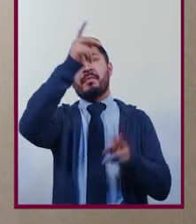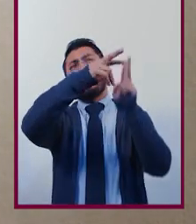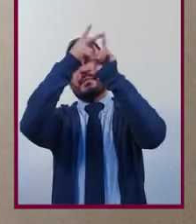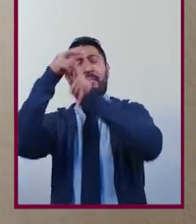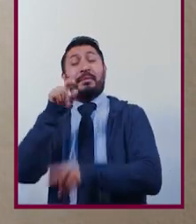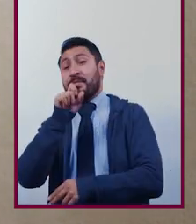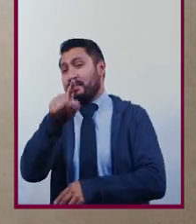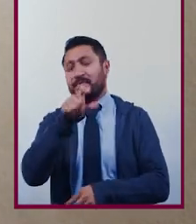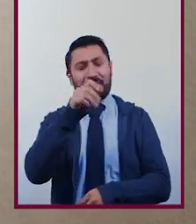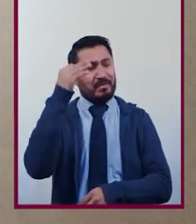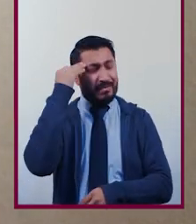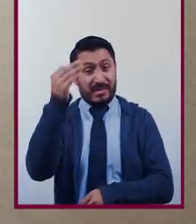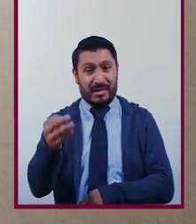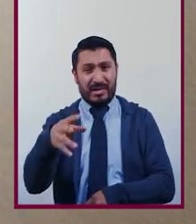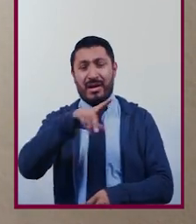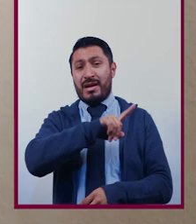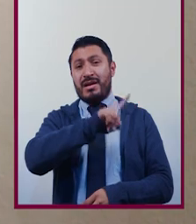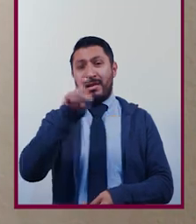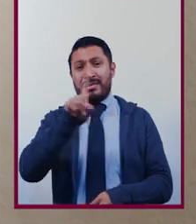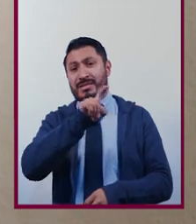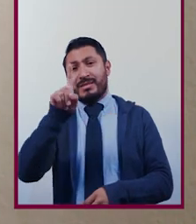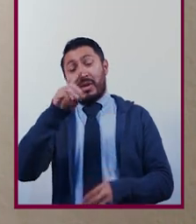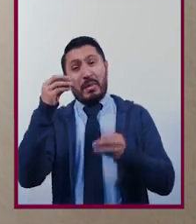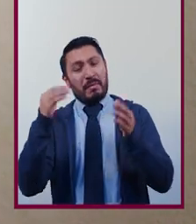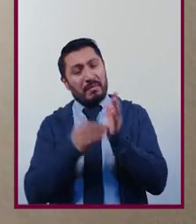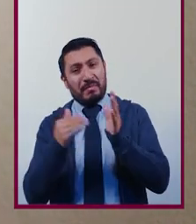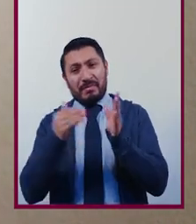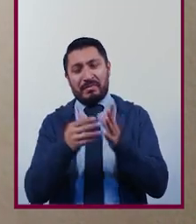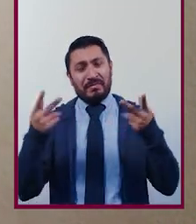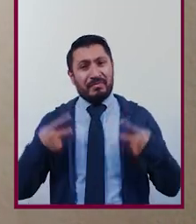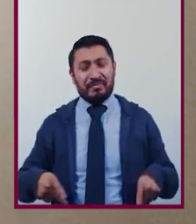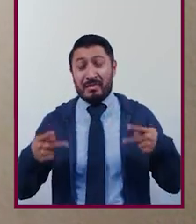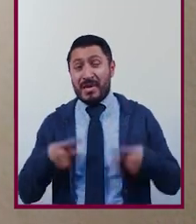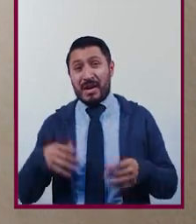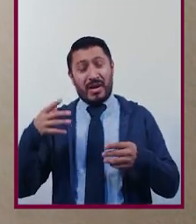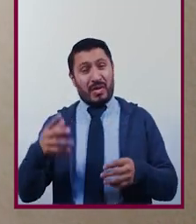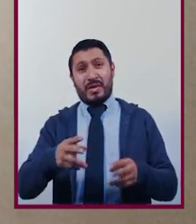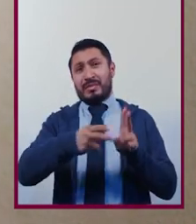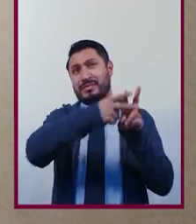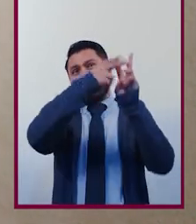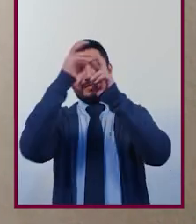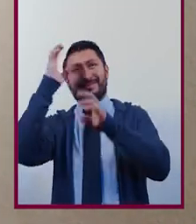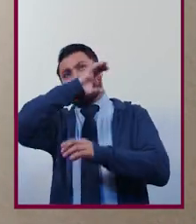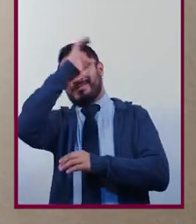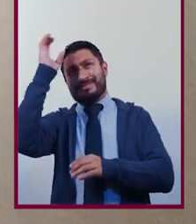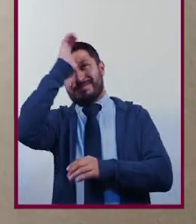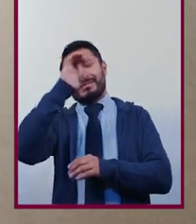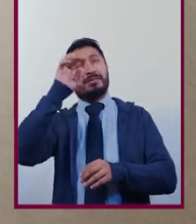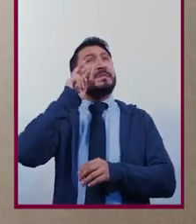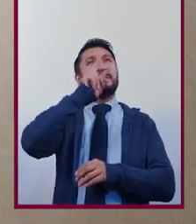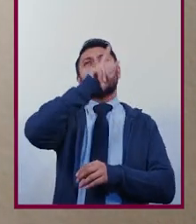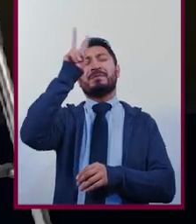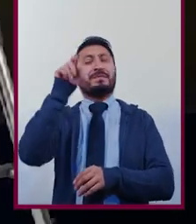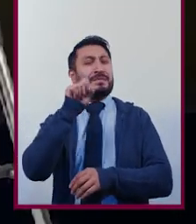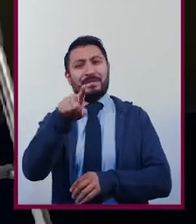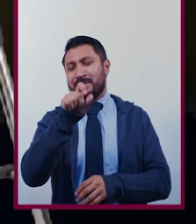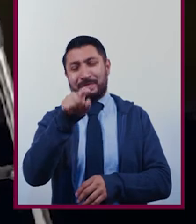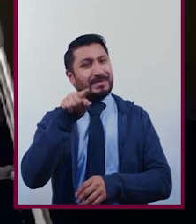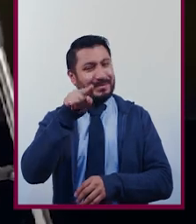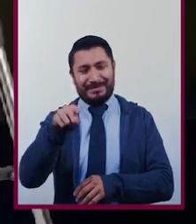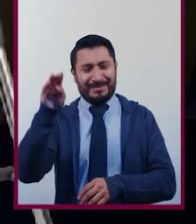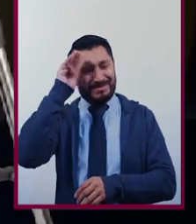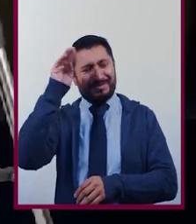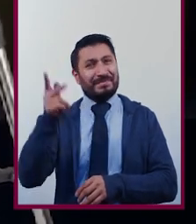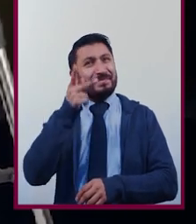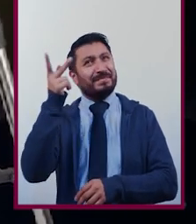mismos instantes, cientos o miles de astrónomos o futuros astrónomos se estarán haciendo las mismas preguntas que tú, a través de